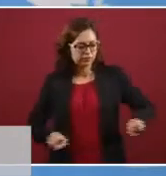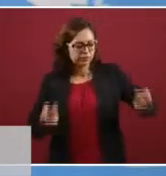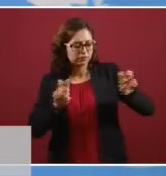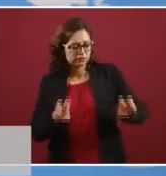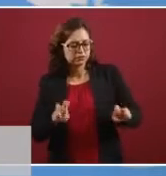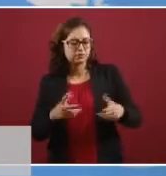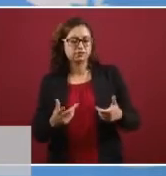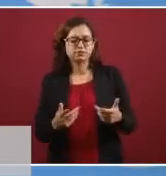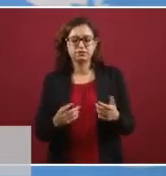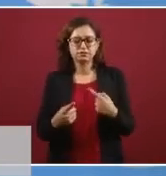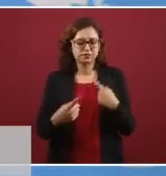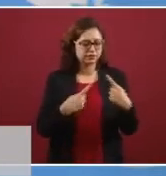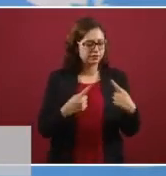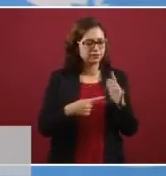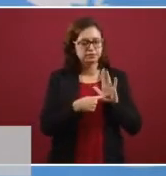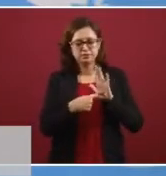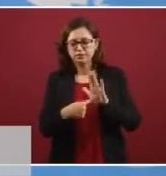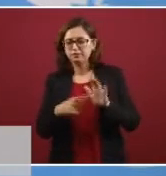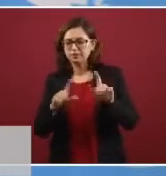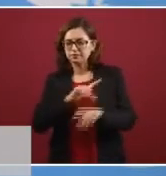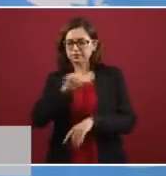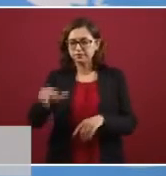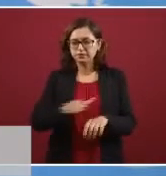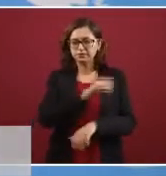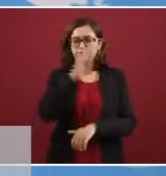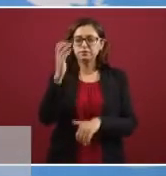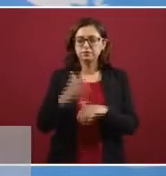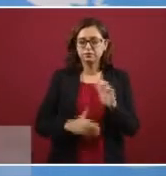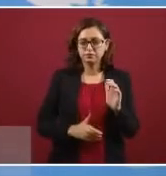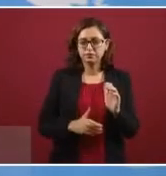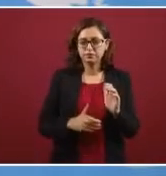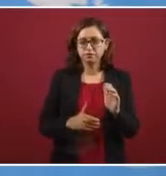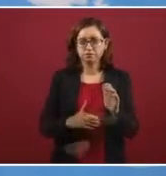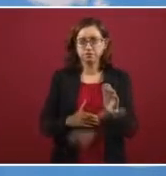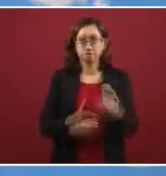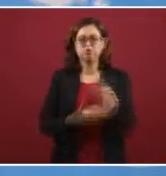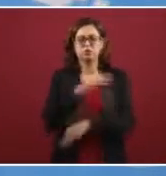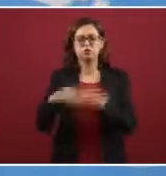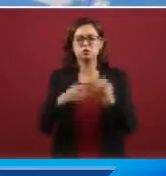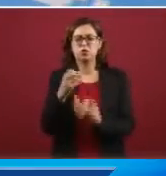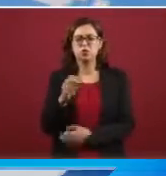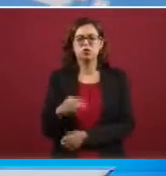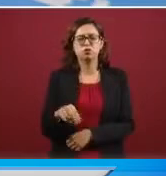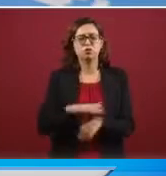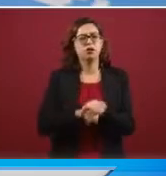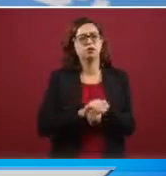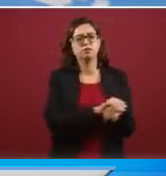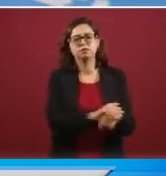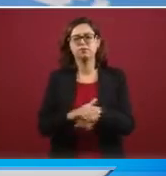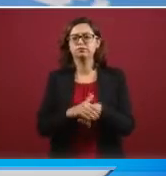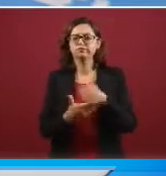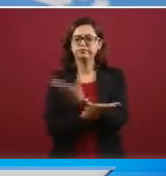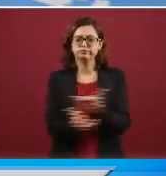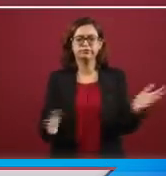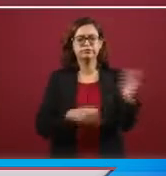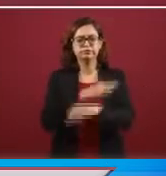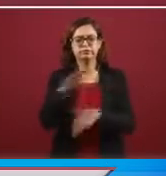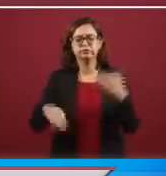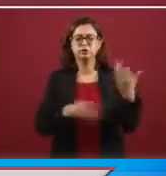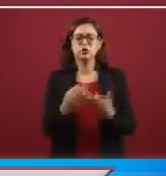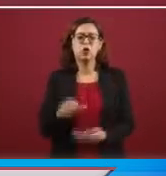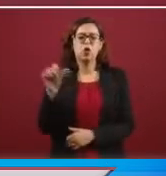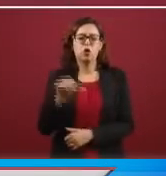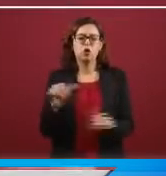El día de hoy el presidente informa que se encontrará de gira por el estado de Oaxaca. La Comisión Económica para América Latina